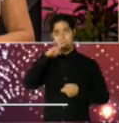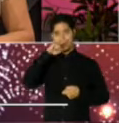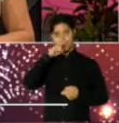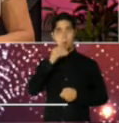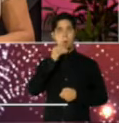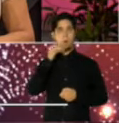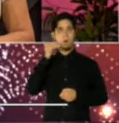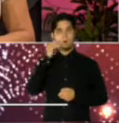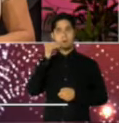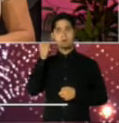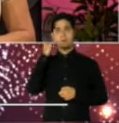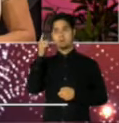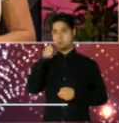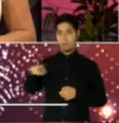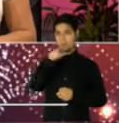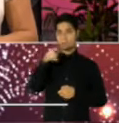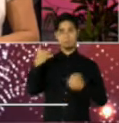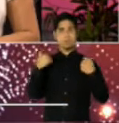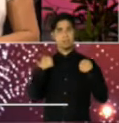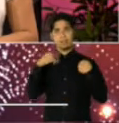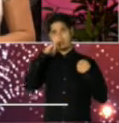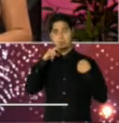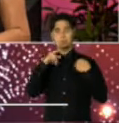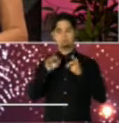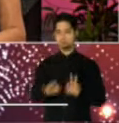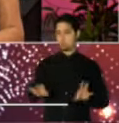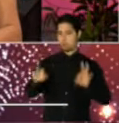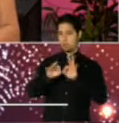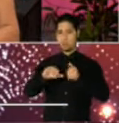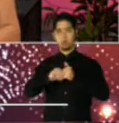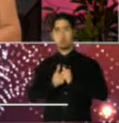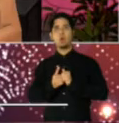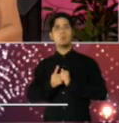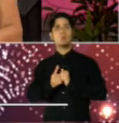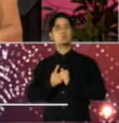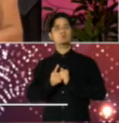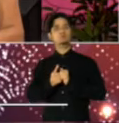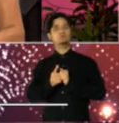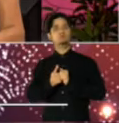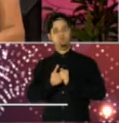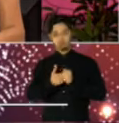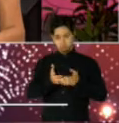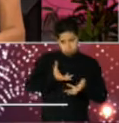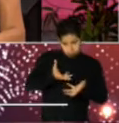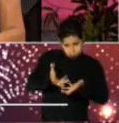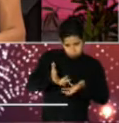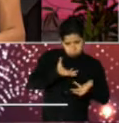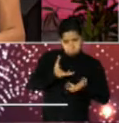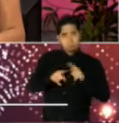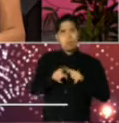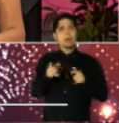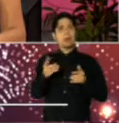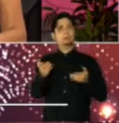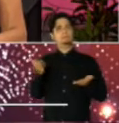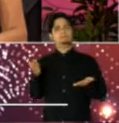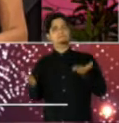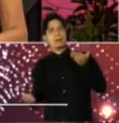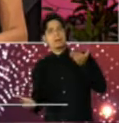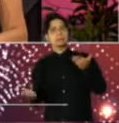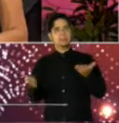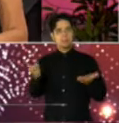Si ustedes tienen niños pequeños en la casa, pues ¿cómo podemos llegar a un balance entre que